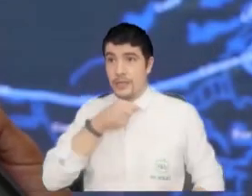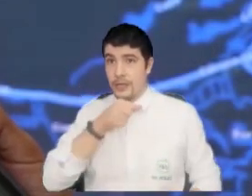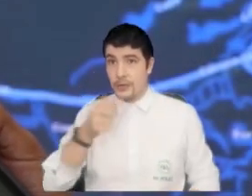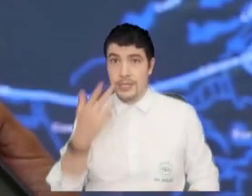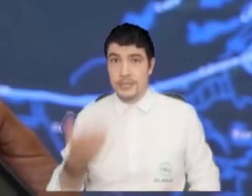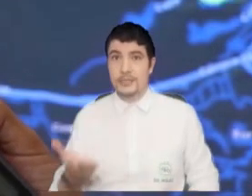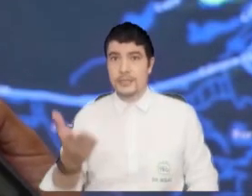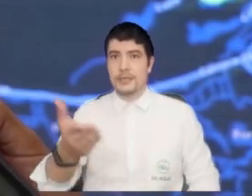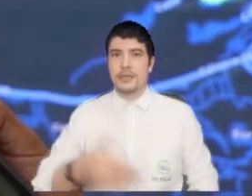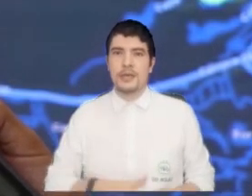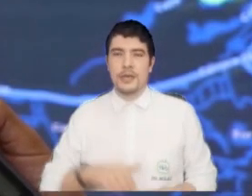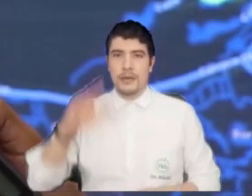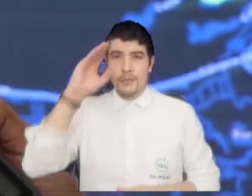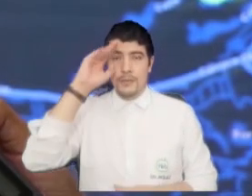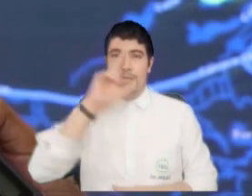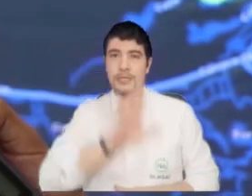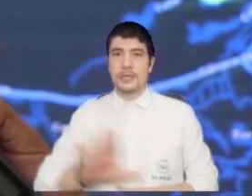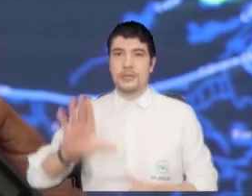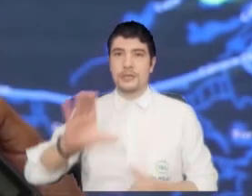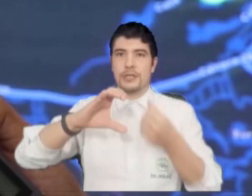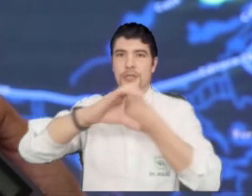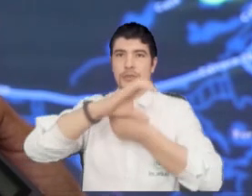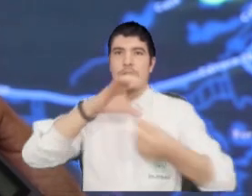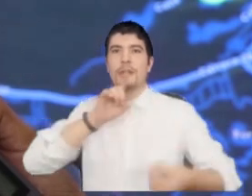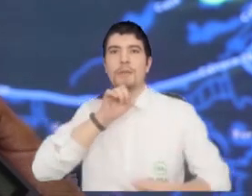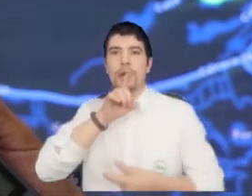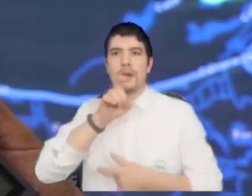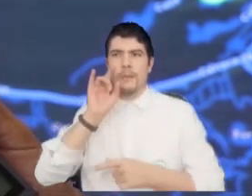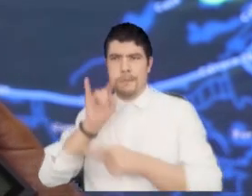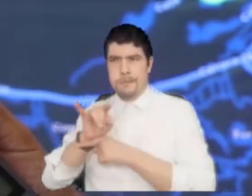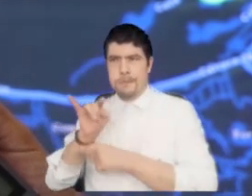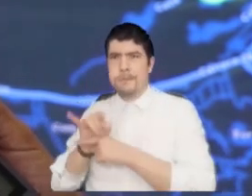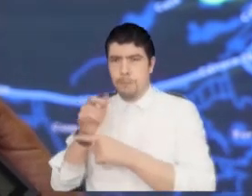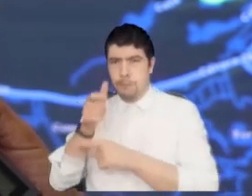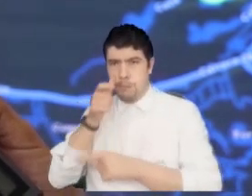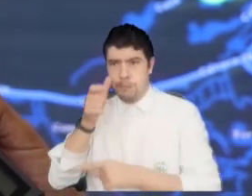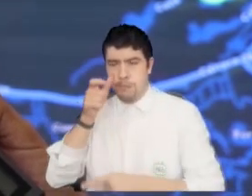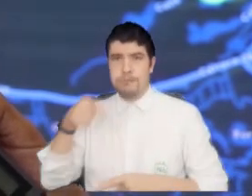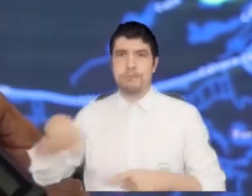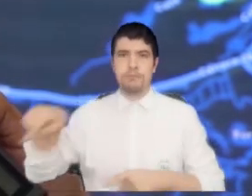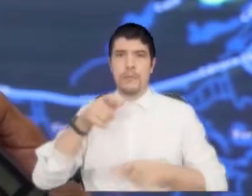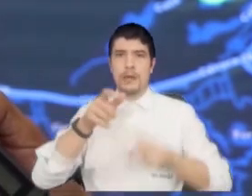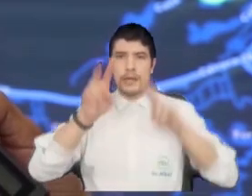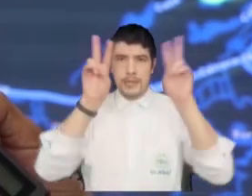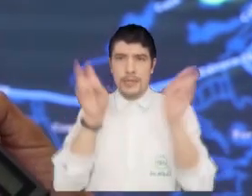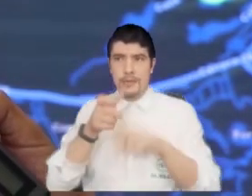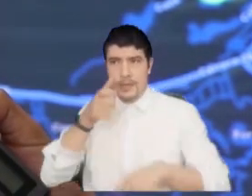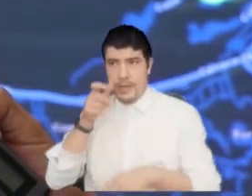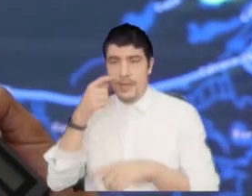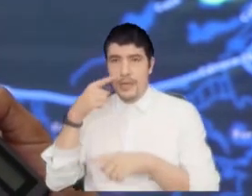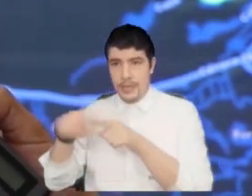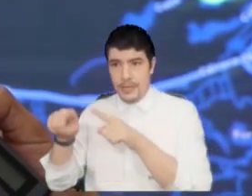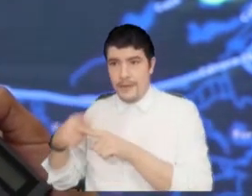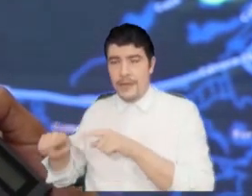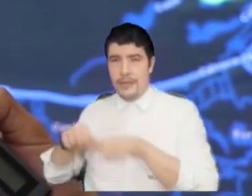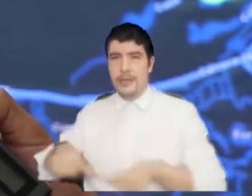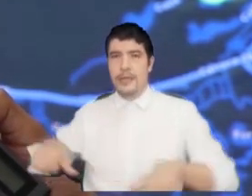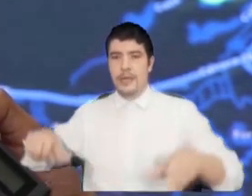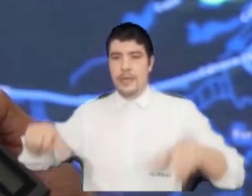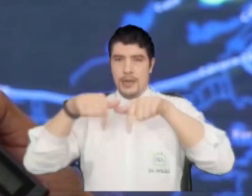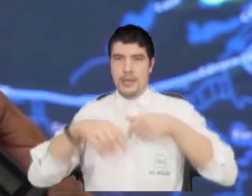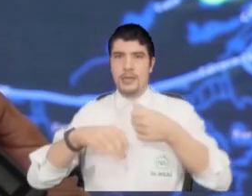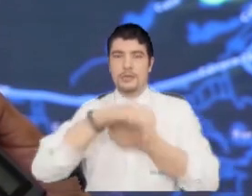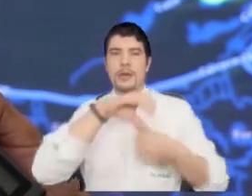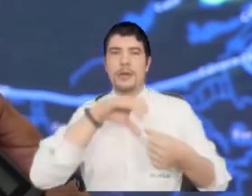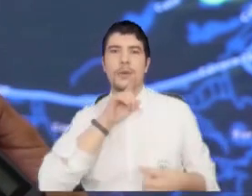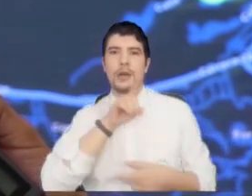Policía Metropolitana de Bucaramanga ha realizado diferentes controles en materia de vigilancia en diferentes partes del área metropolitana. Se han